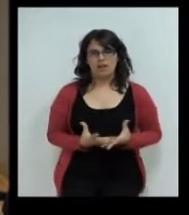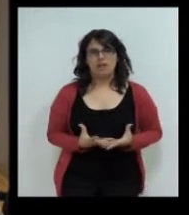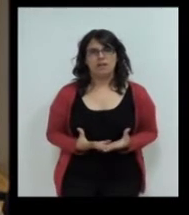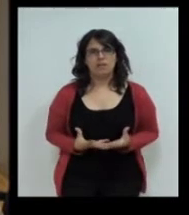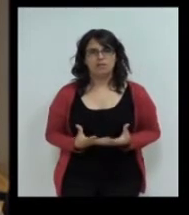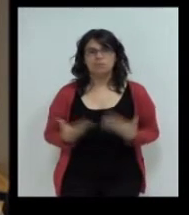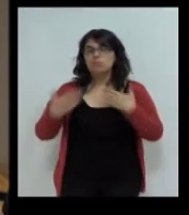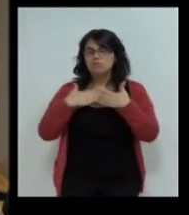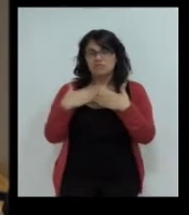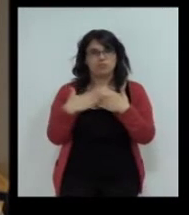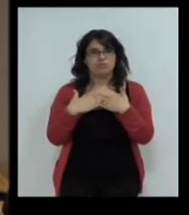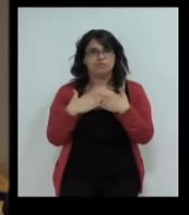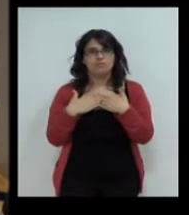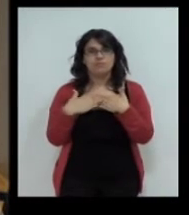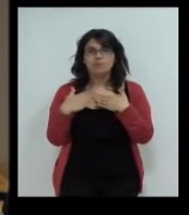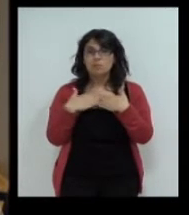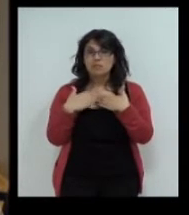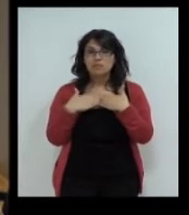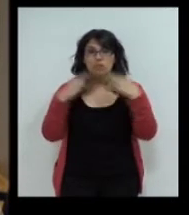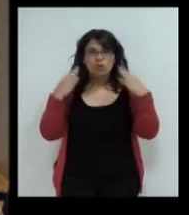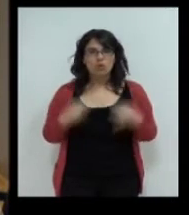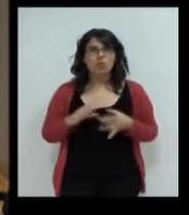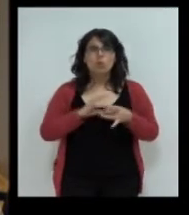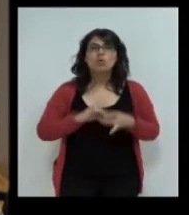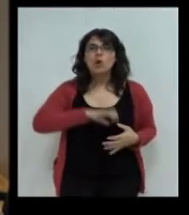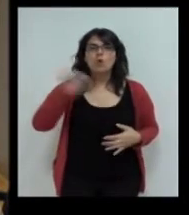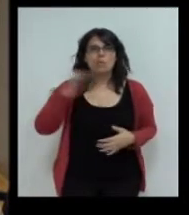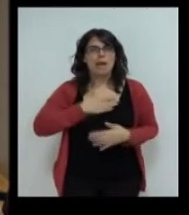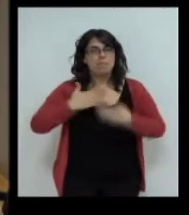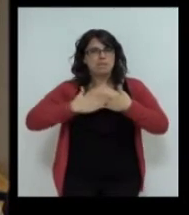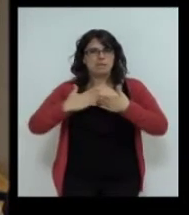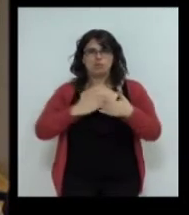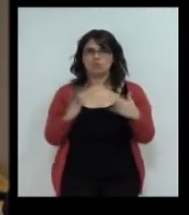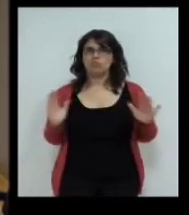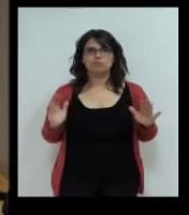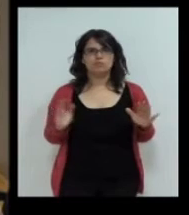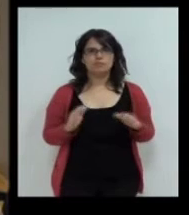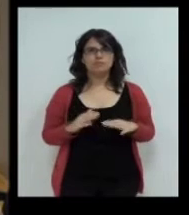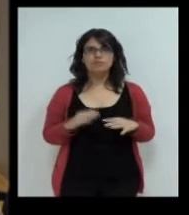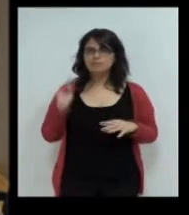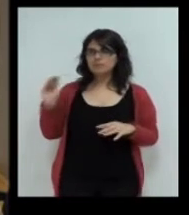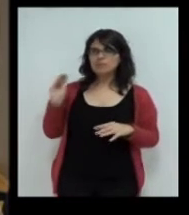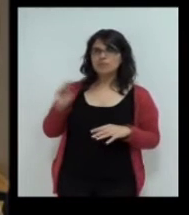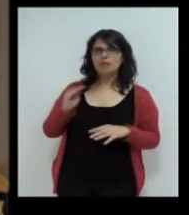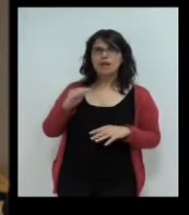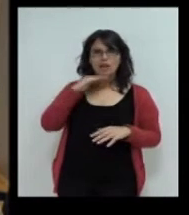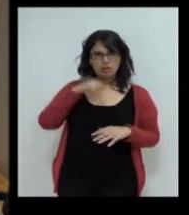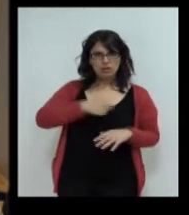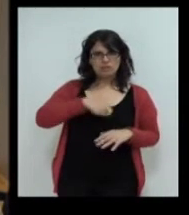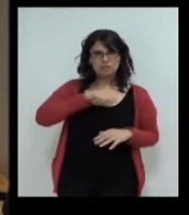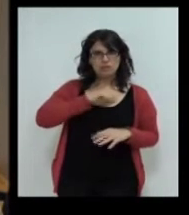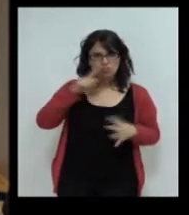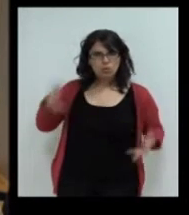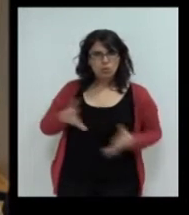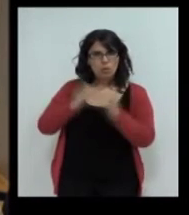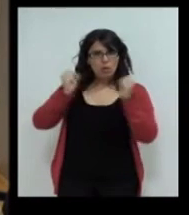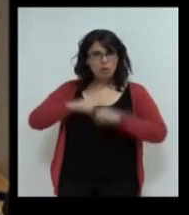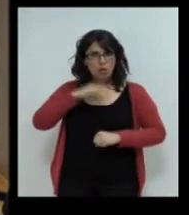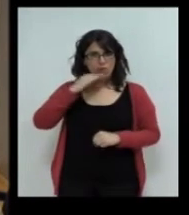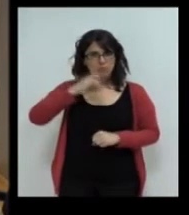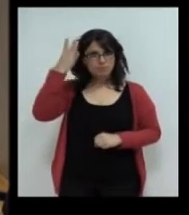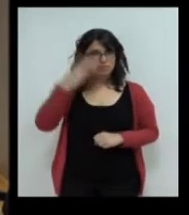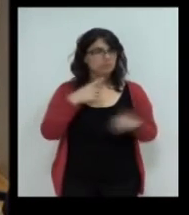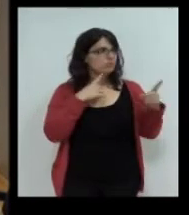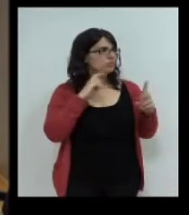en nuestro entorno sería imprescindible que fuera Unión Europea. ¿Hay alguna iniciativa desde España para promover ese acuerdo? Sí, hay un grupo de